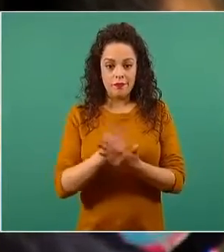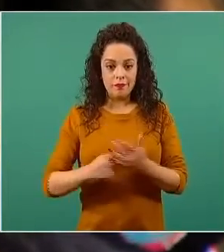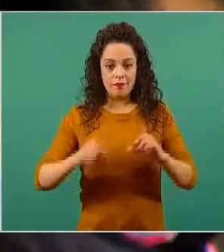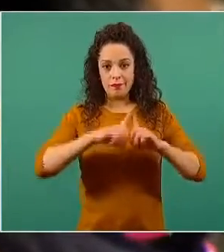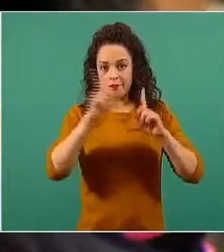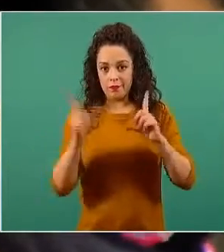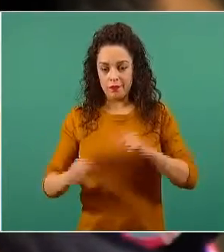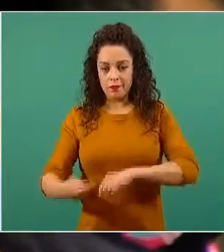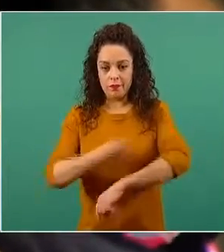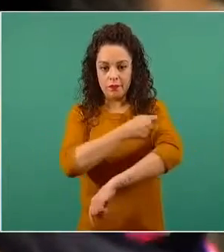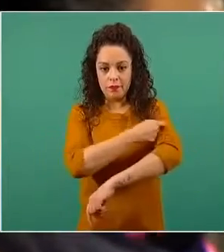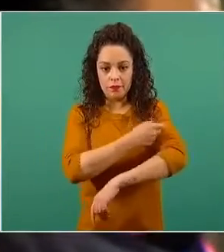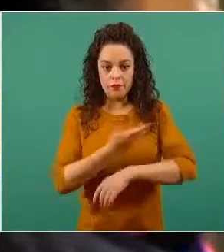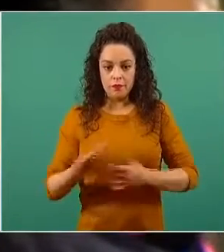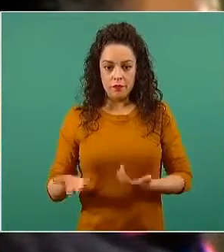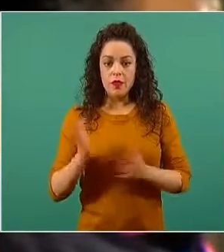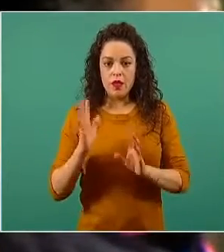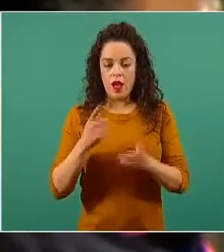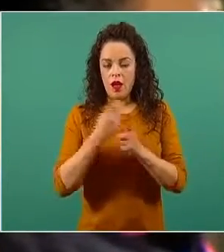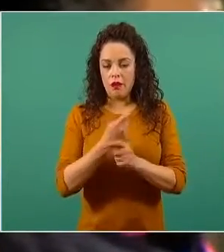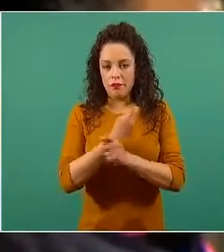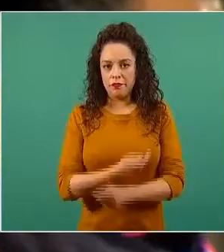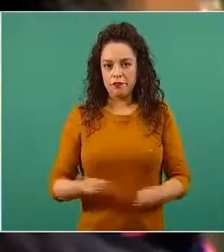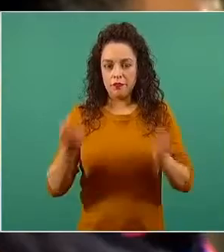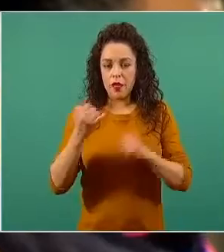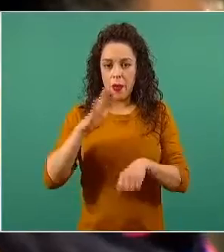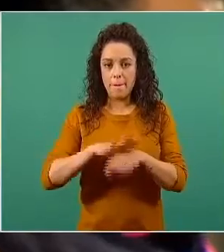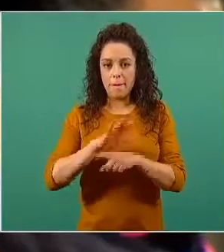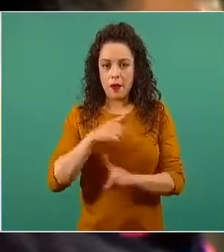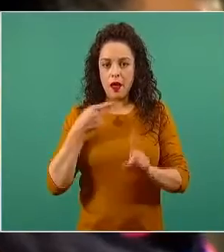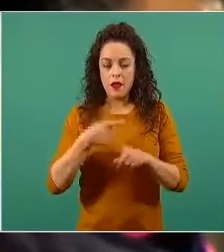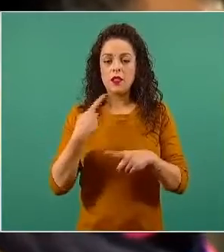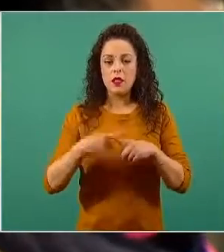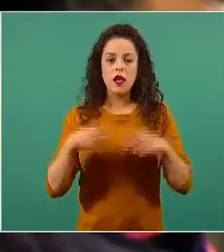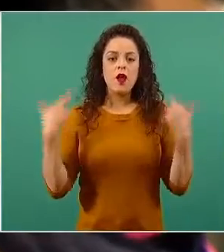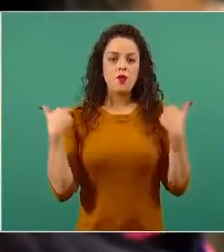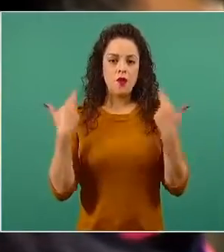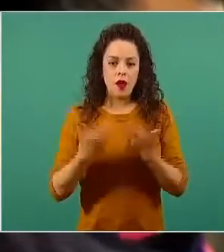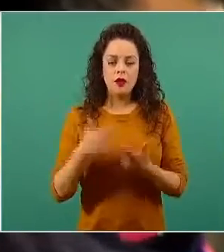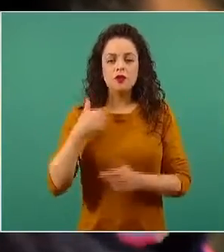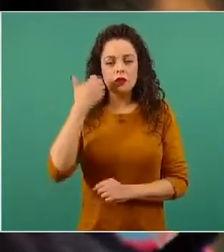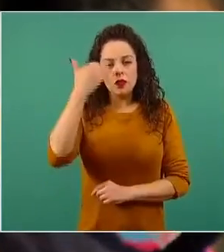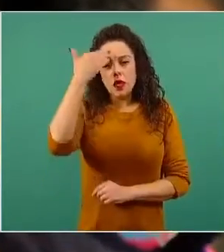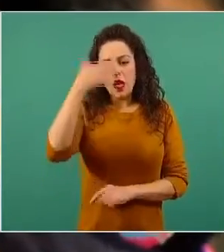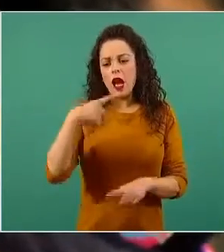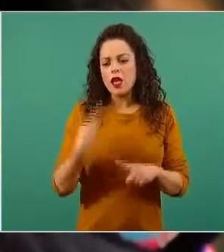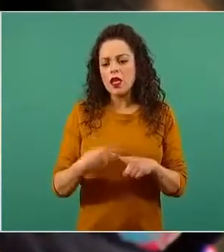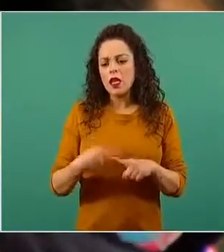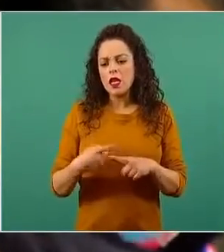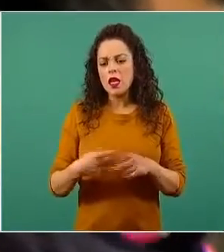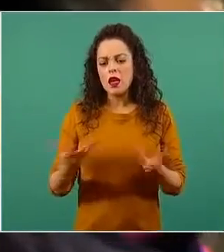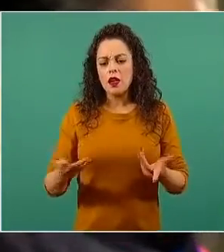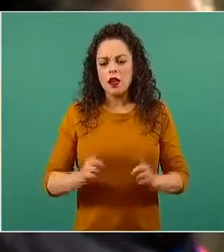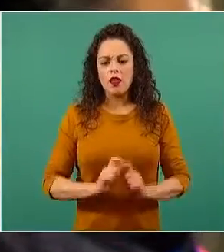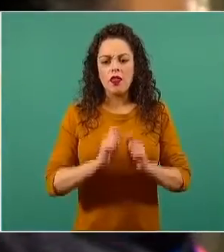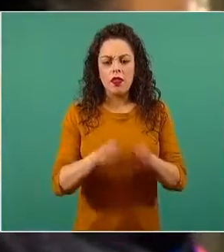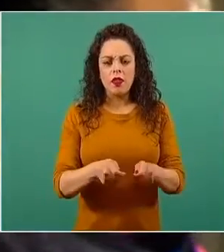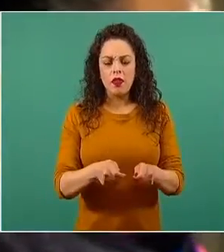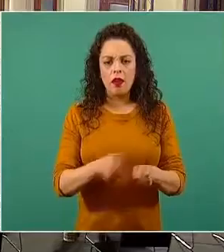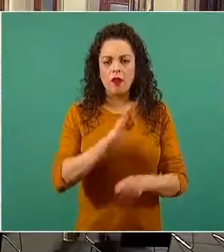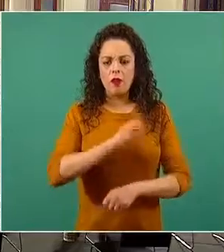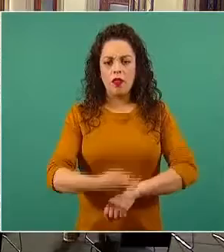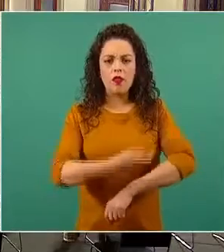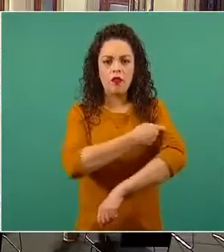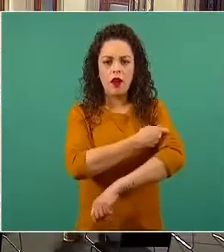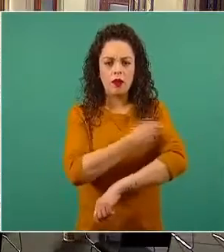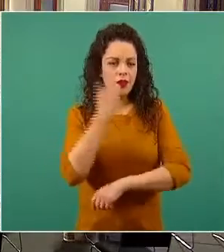vacunas de una sola dosis pues han sido aplicadas sobre todo al personal docente, ¿no? En este sentido, saber a qué personal se tiene contemplado que pueda aplicarse. Cómo